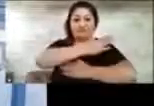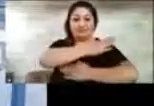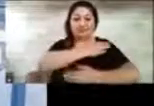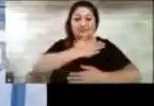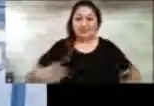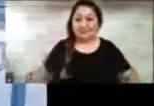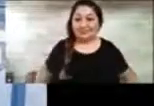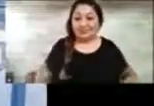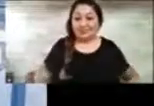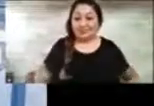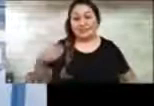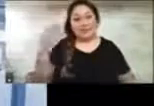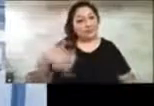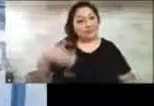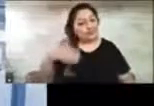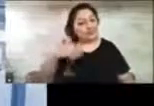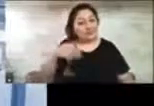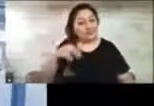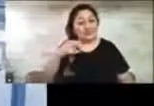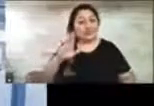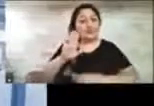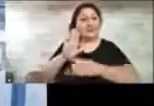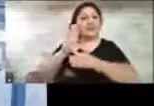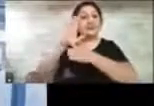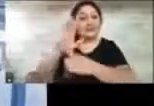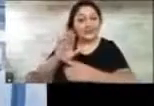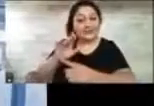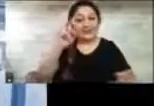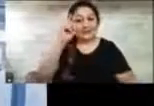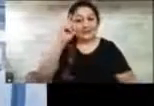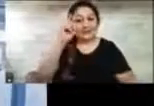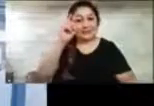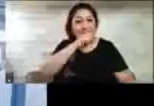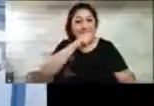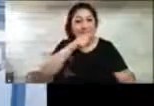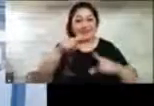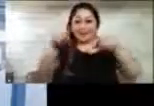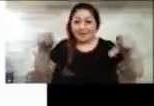importante reconocer estas dificultades en el trayecto o en el espacio público.